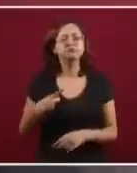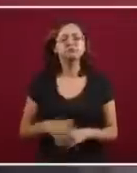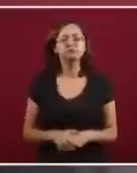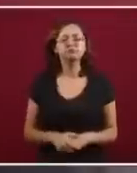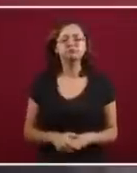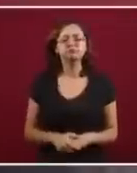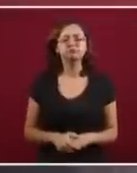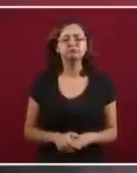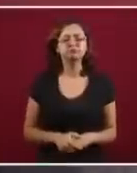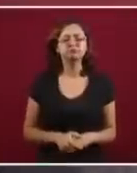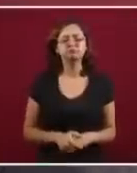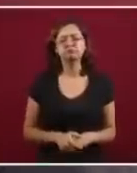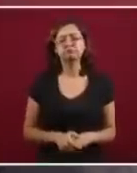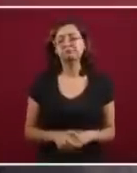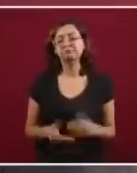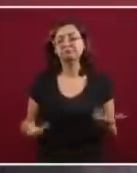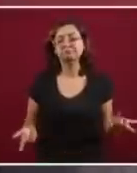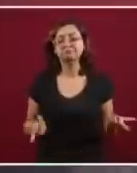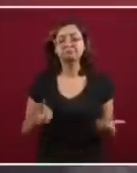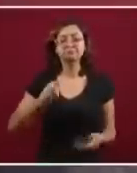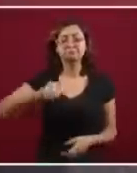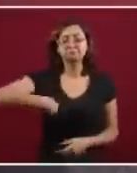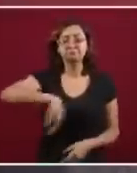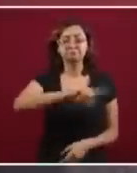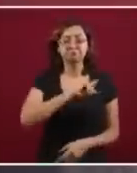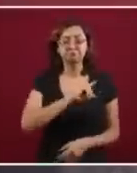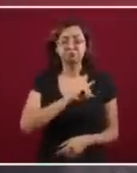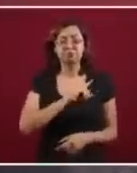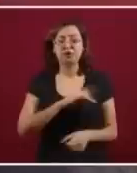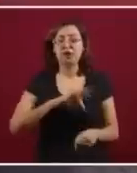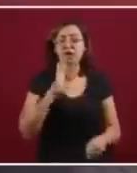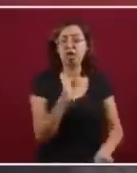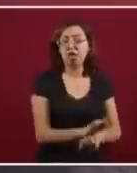y nosotros no vamos a solapar